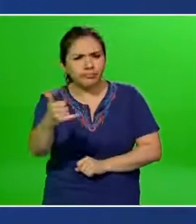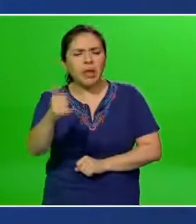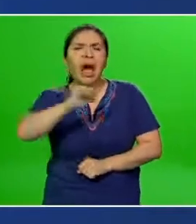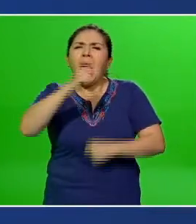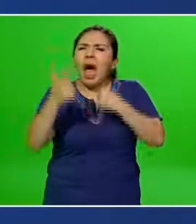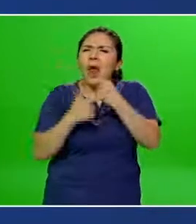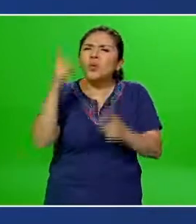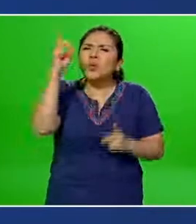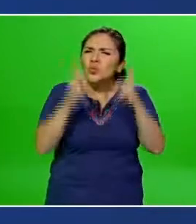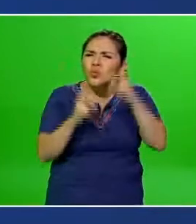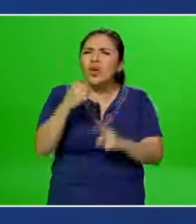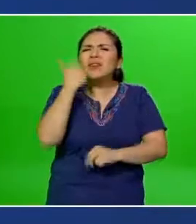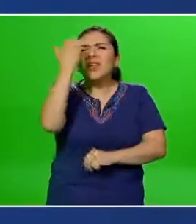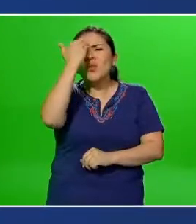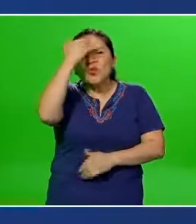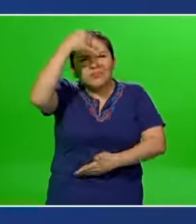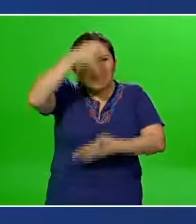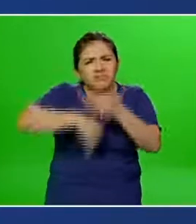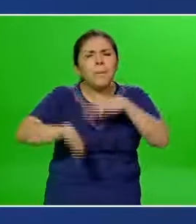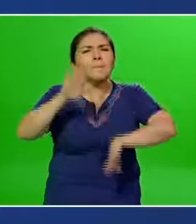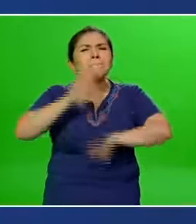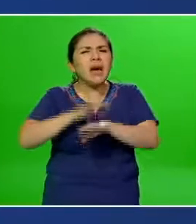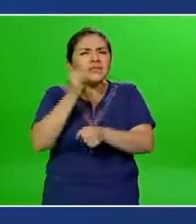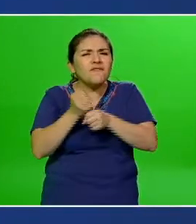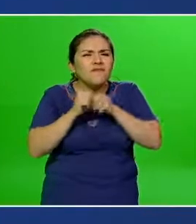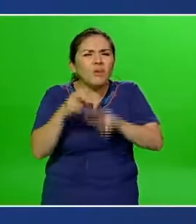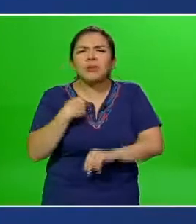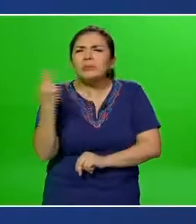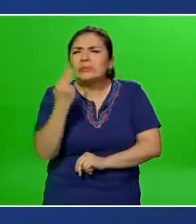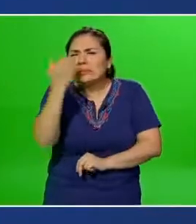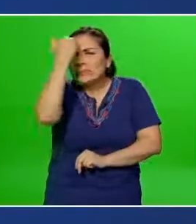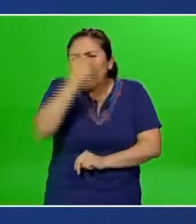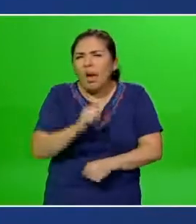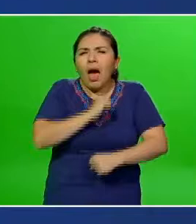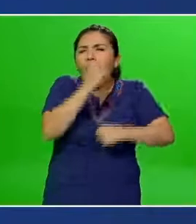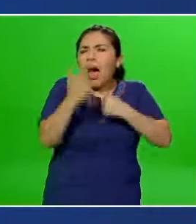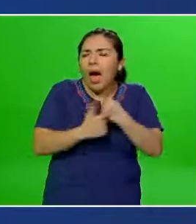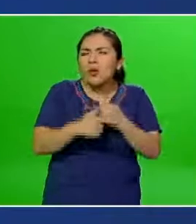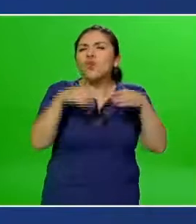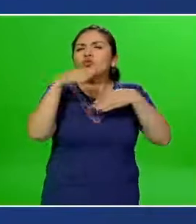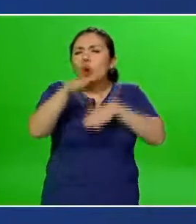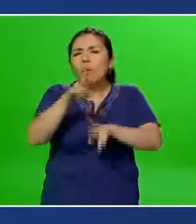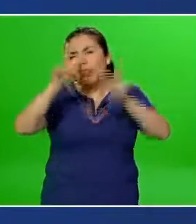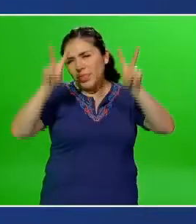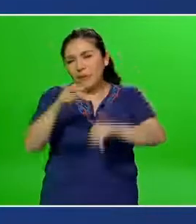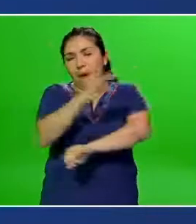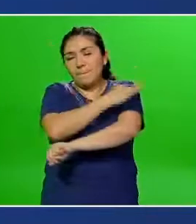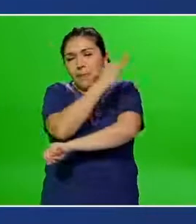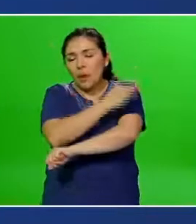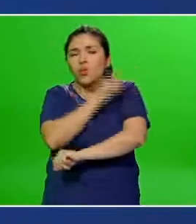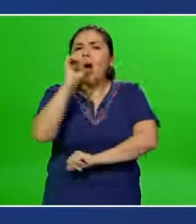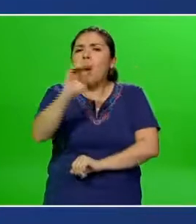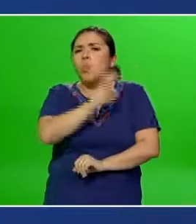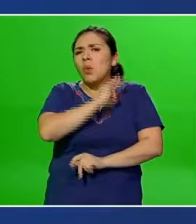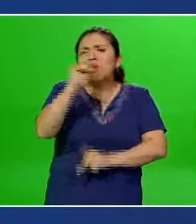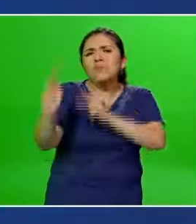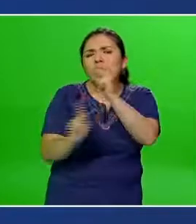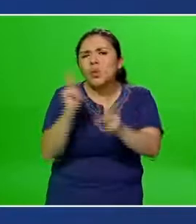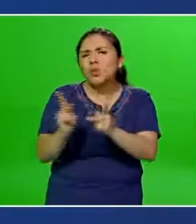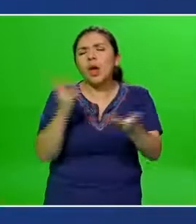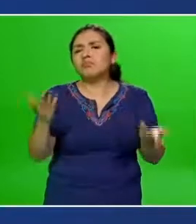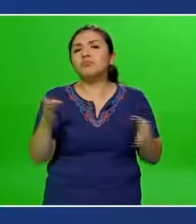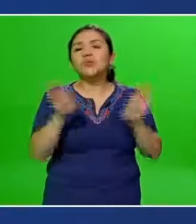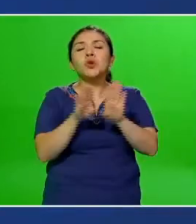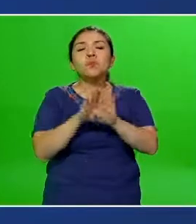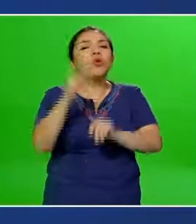tienen alguna duda, desean conocer alguna información específica de la vacuna, a lo mejor preguntar justo